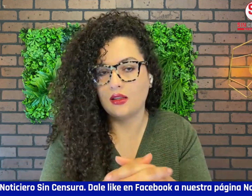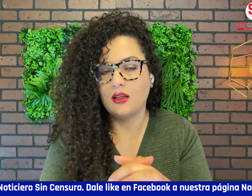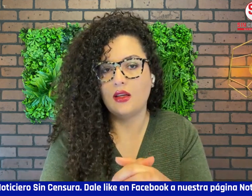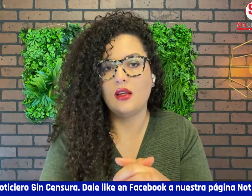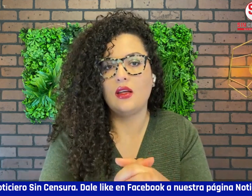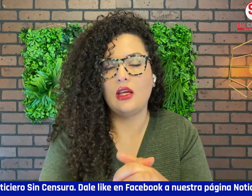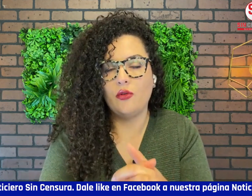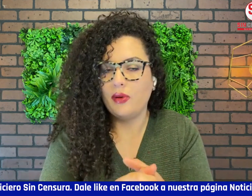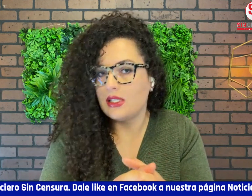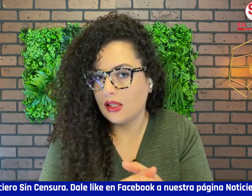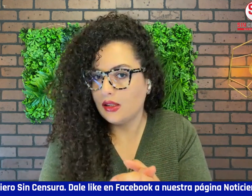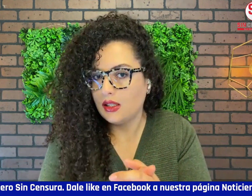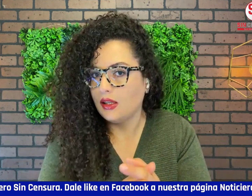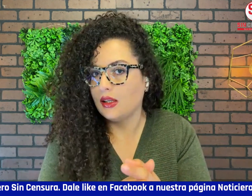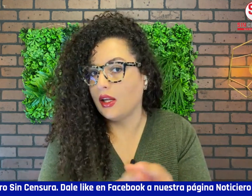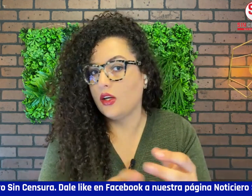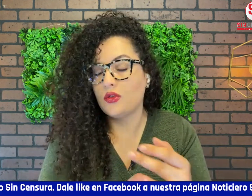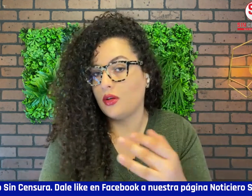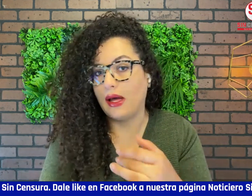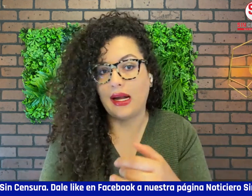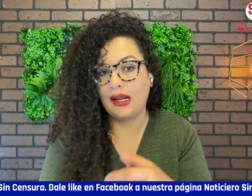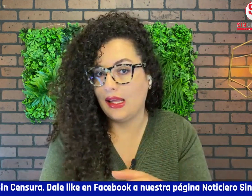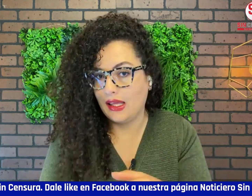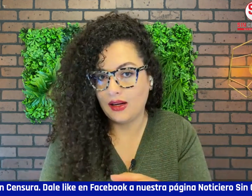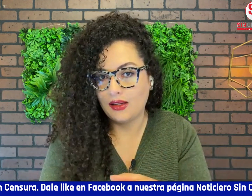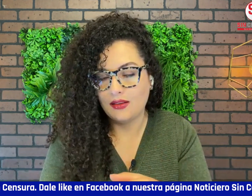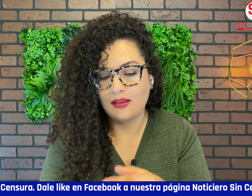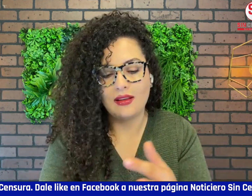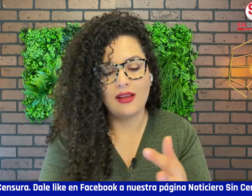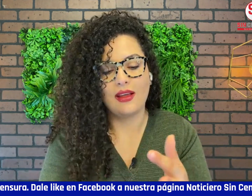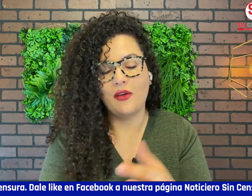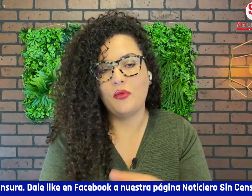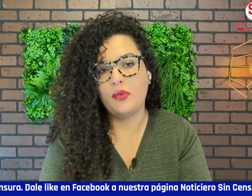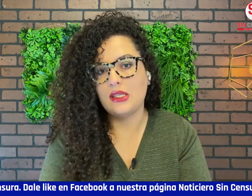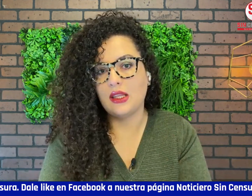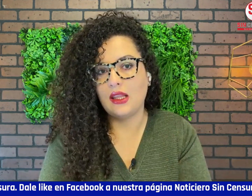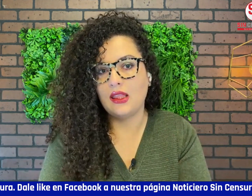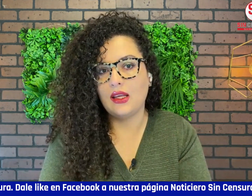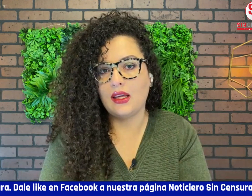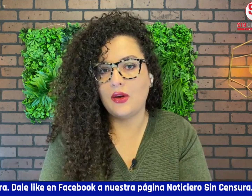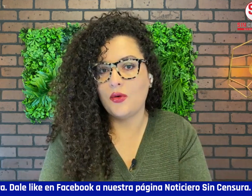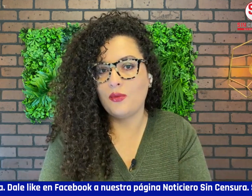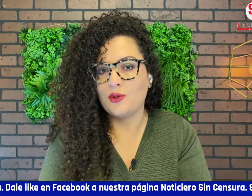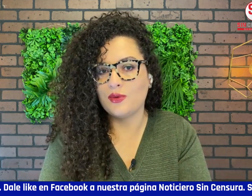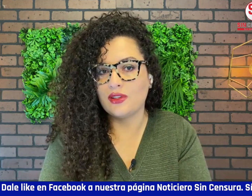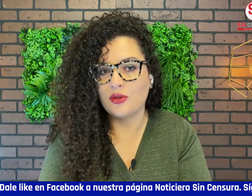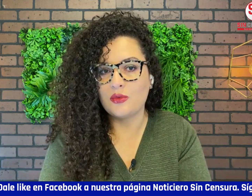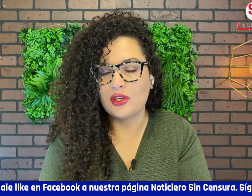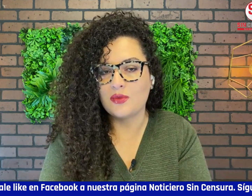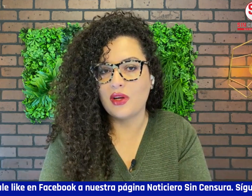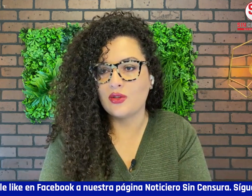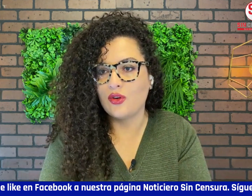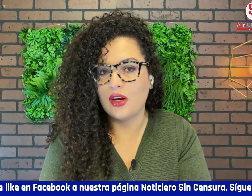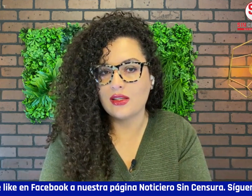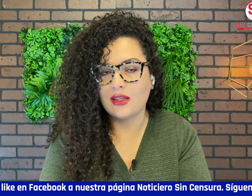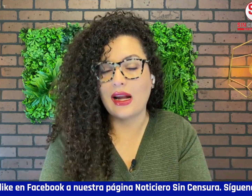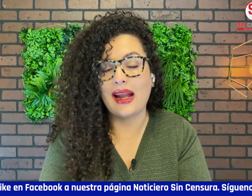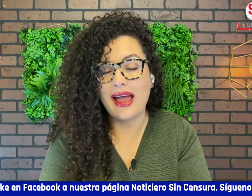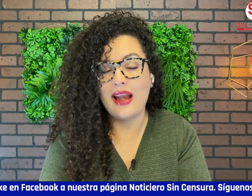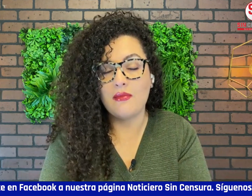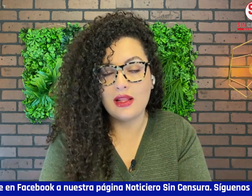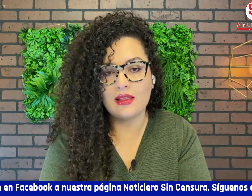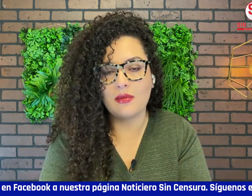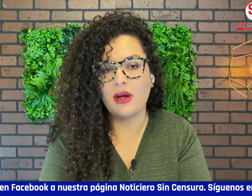presidente, en un presidente que no se va a reelegir, en un presidente que no hemos visto muchas personas